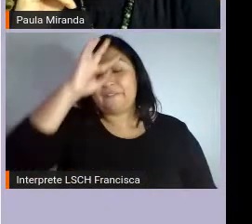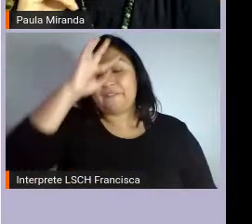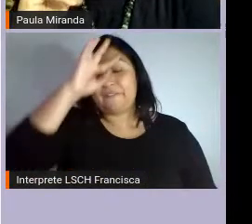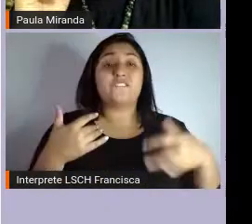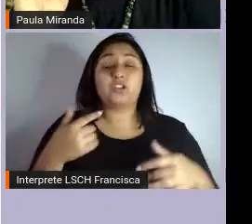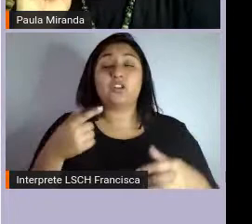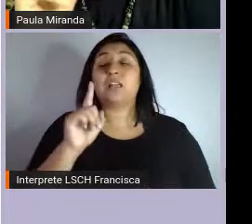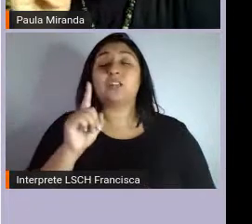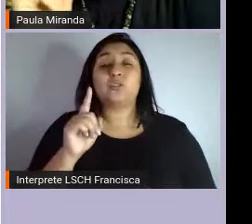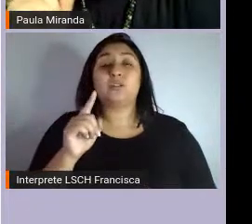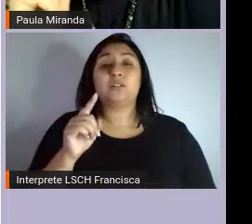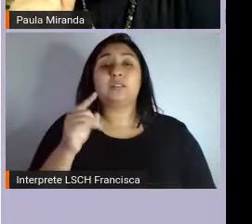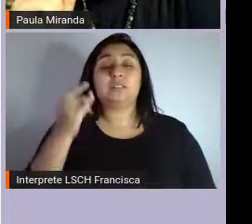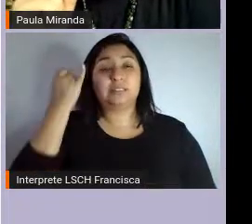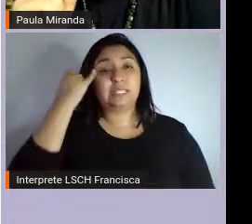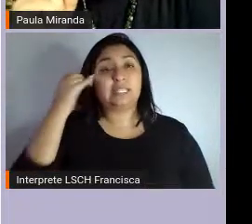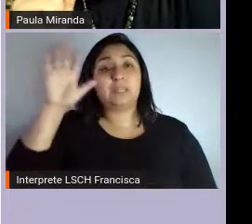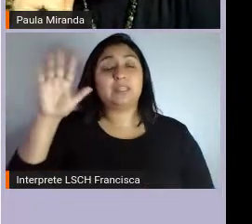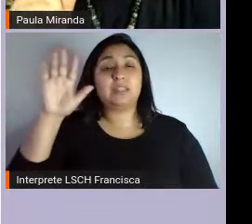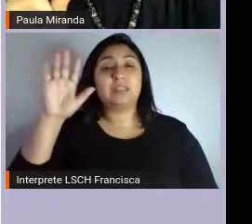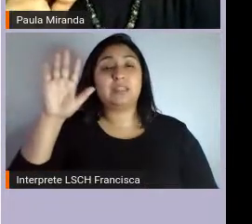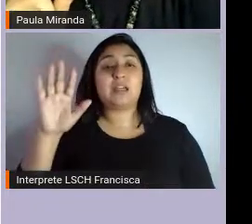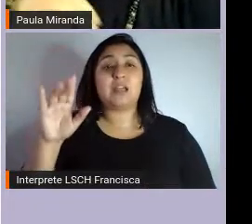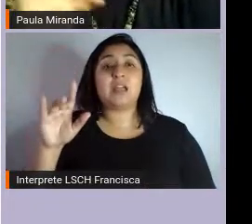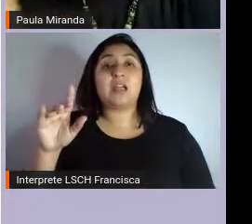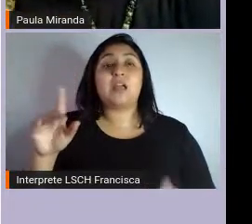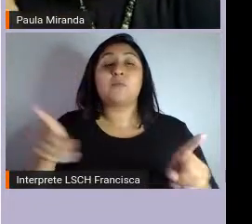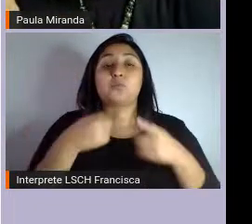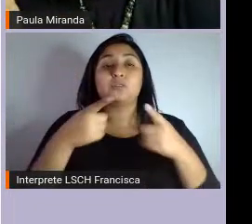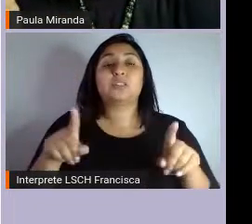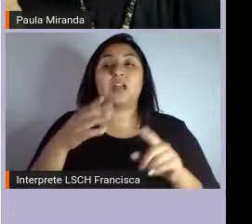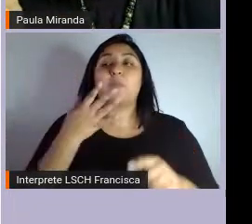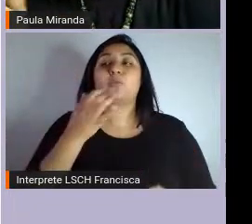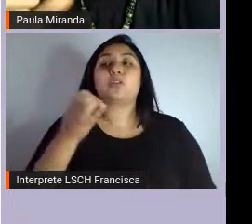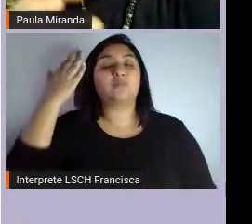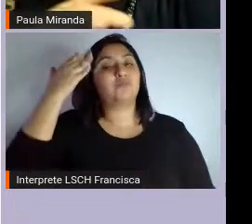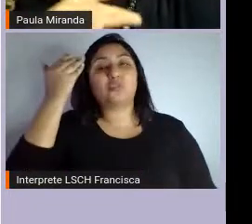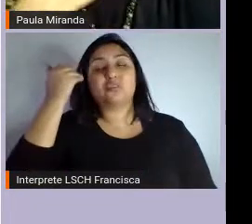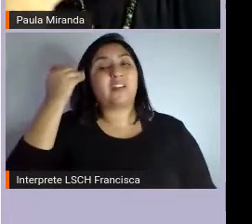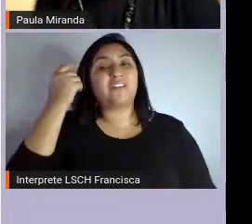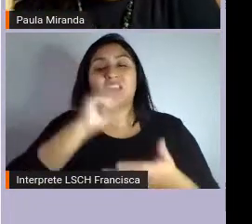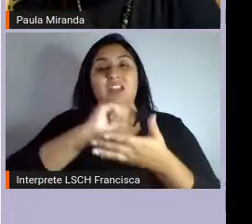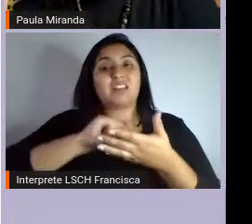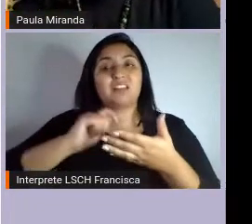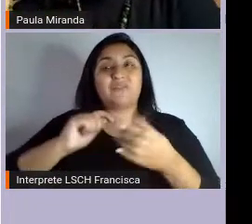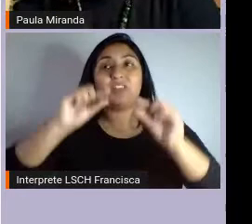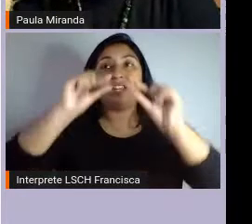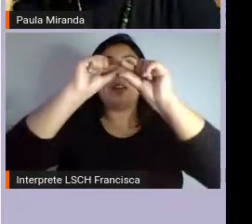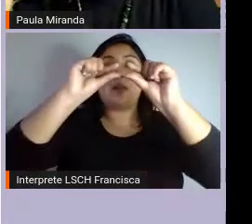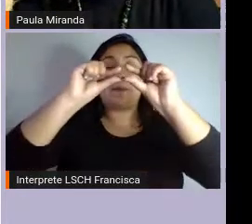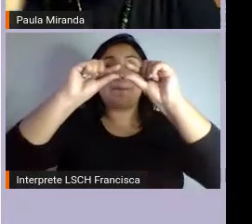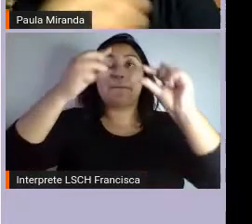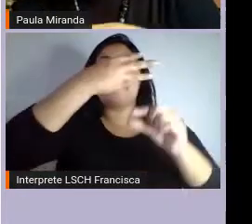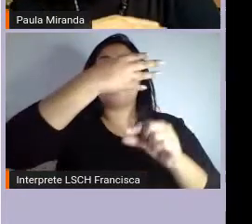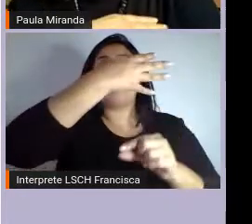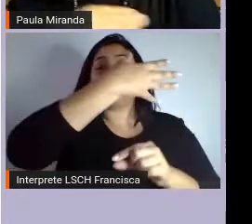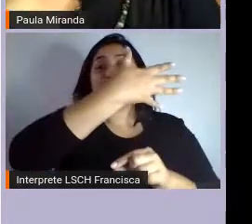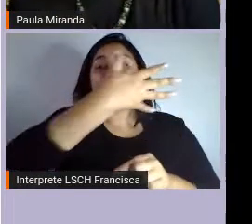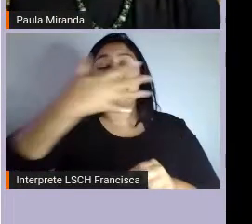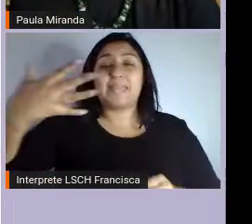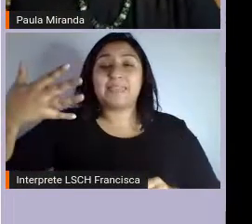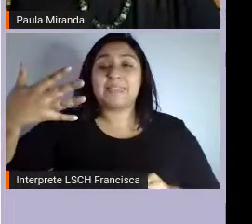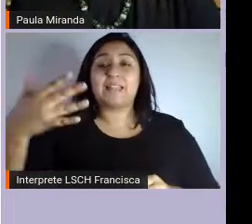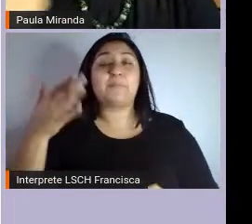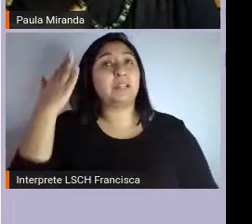decía en esa época, porque no sabía escribir música en pentagrama, ¿sí? Y que no sabía hacer eso, no